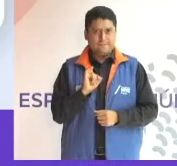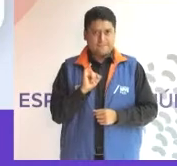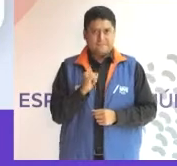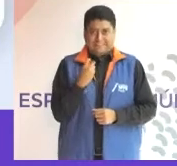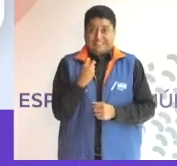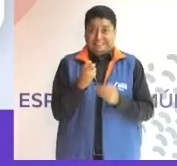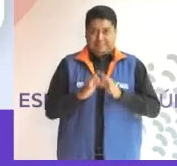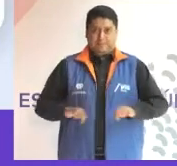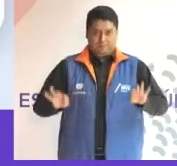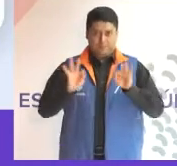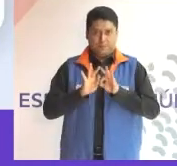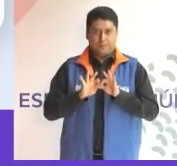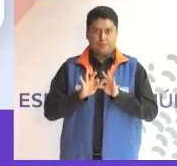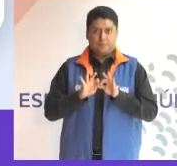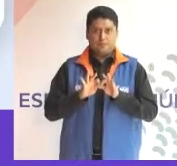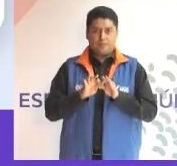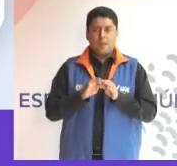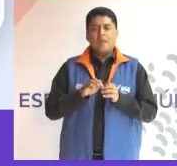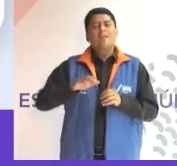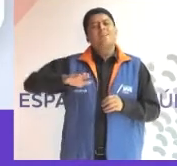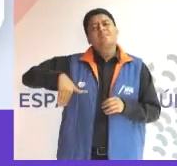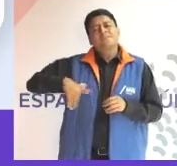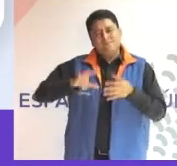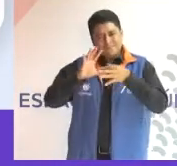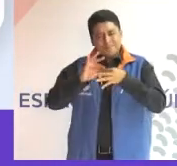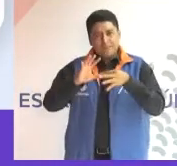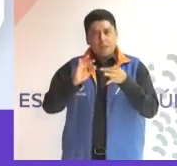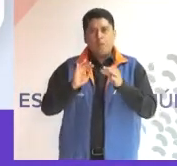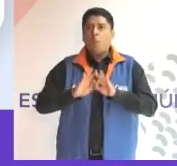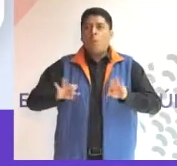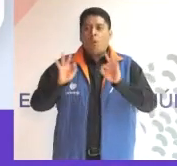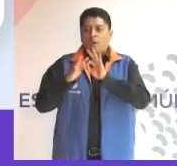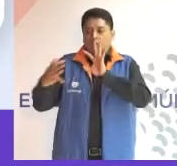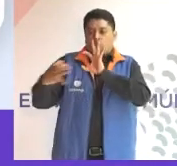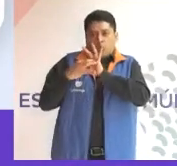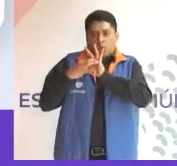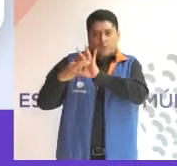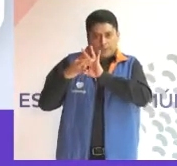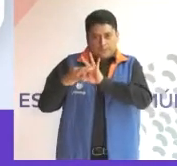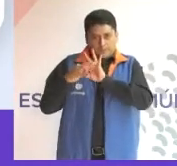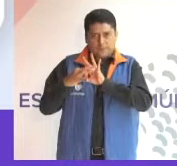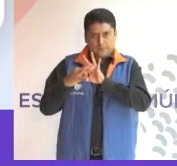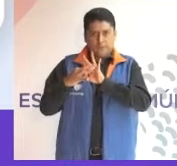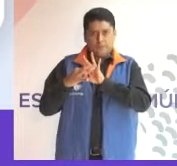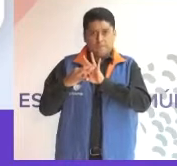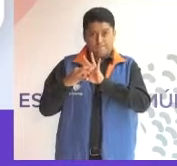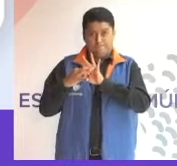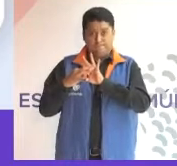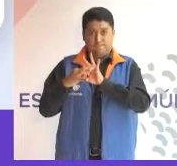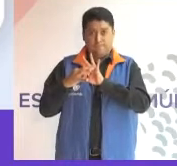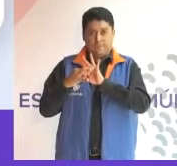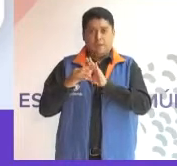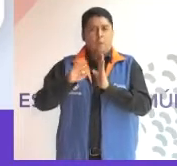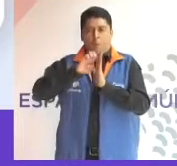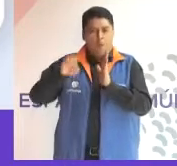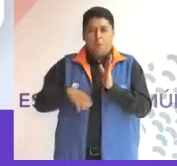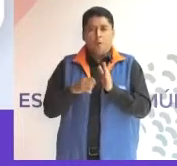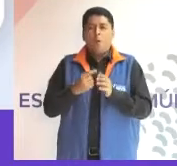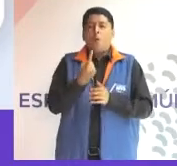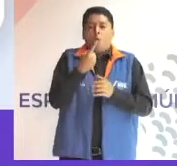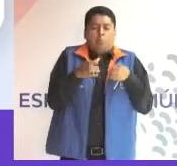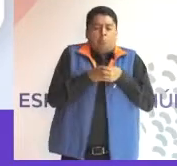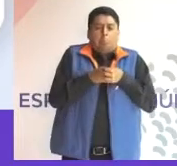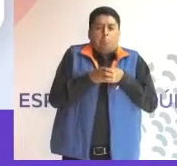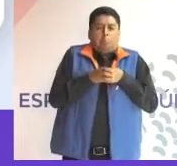hace ratito, esta creación de alianzas. Somos más visibles si somos muchos. ¿Sí? Si vamos en bola. Una